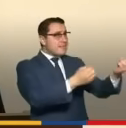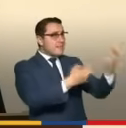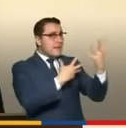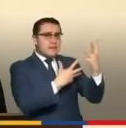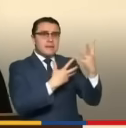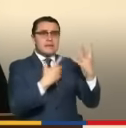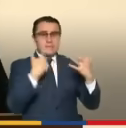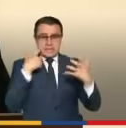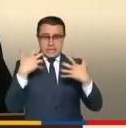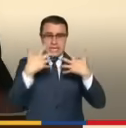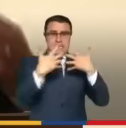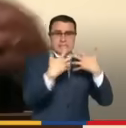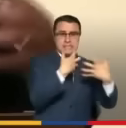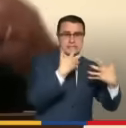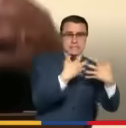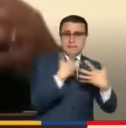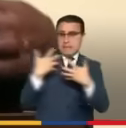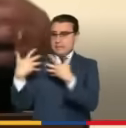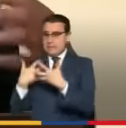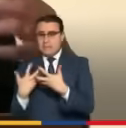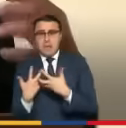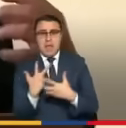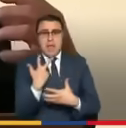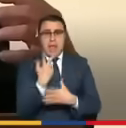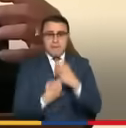tener dos sistemas compitiendo.